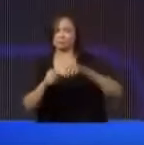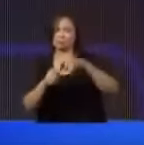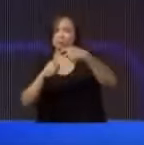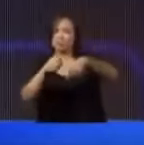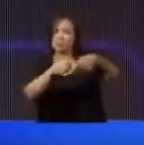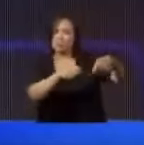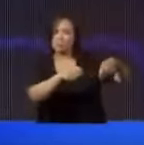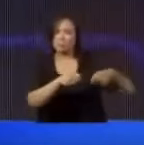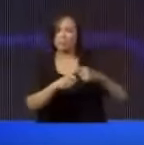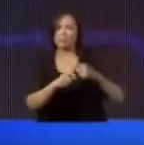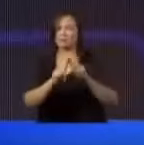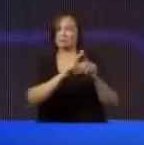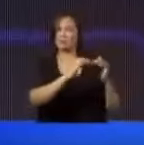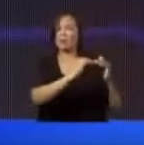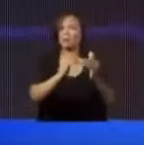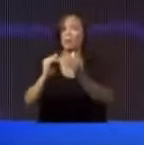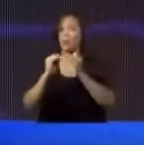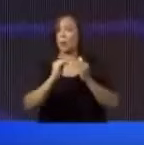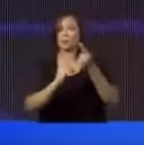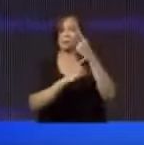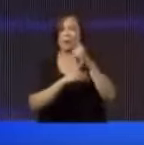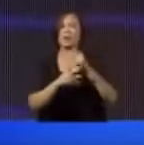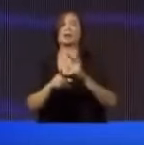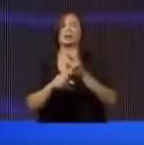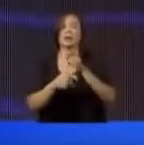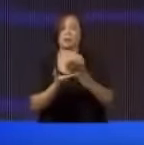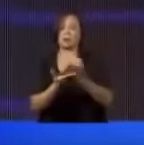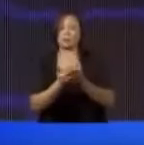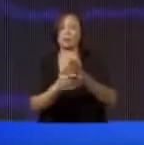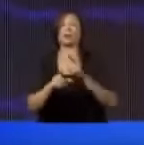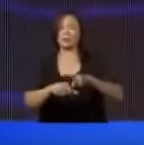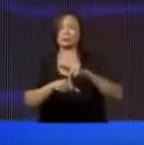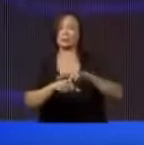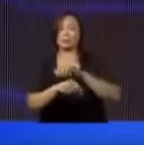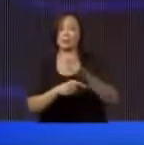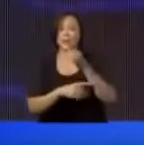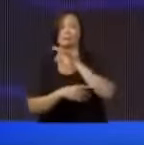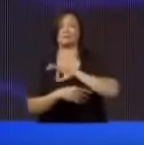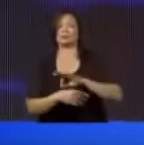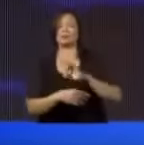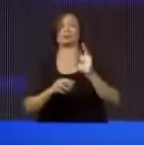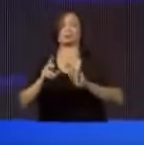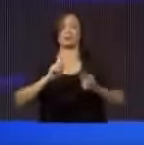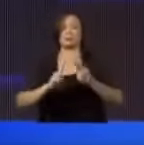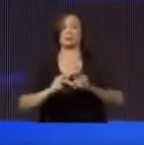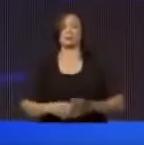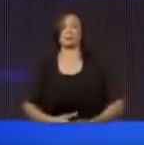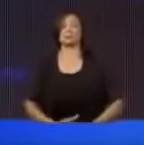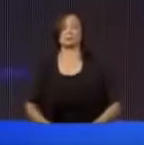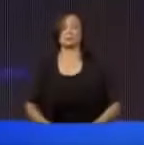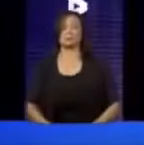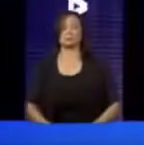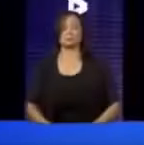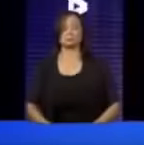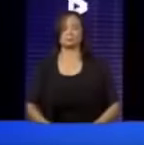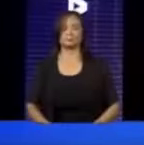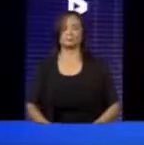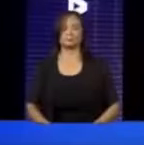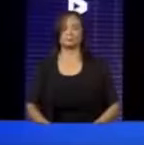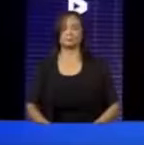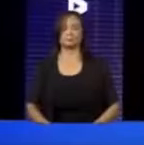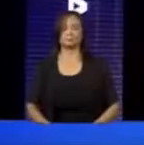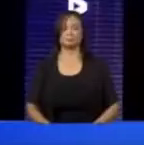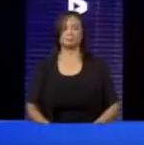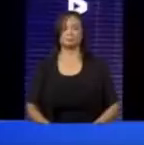forma disponer de recursos que permitan reorientar la economía nacional para bienestar del pueblo dominicano. La misma